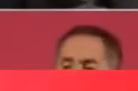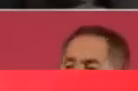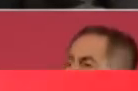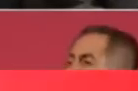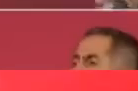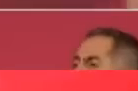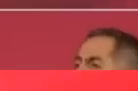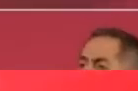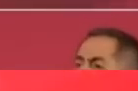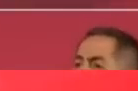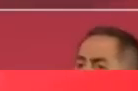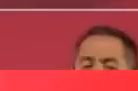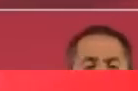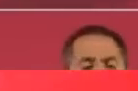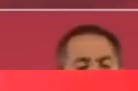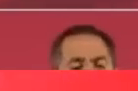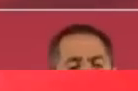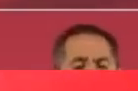haga el aeropuerto felipe ángeles